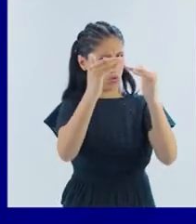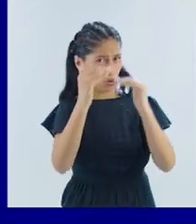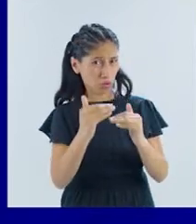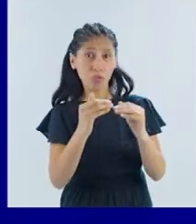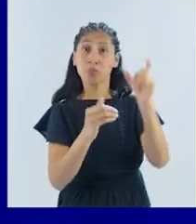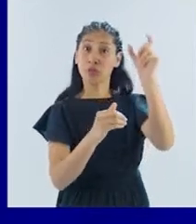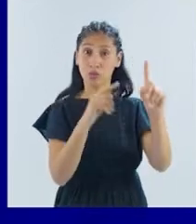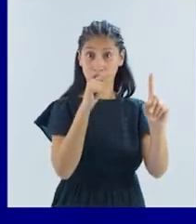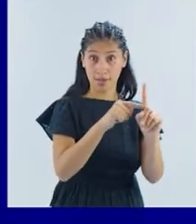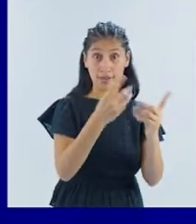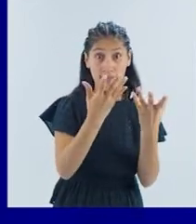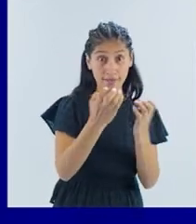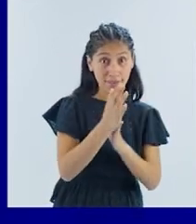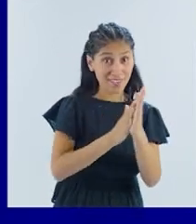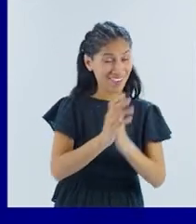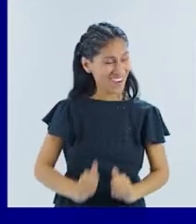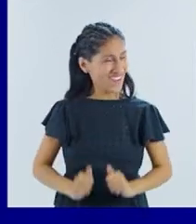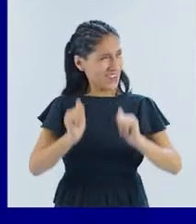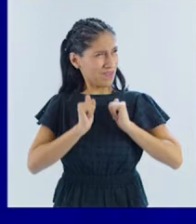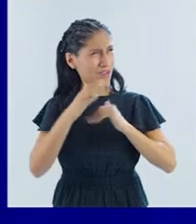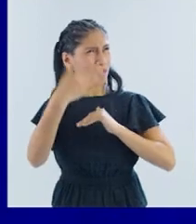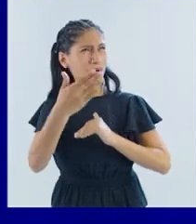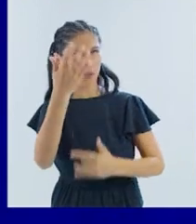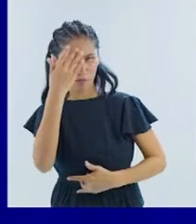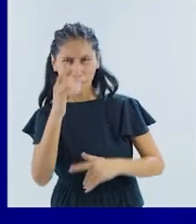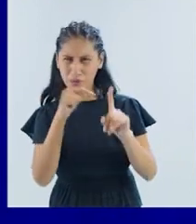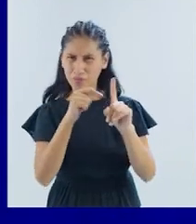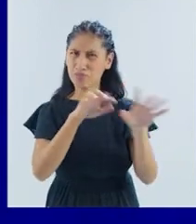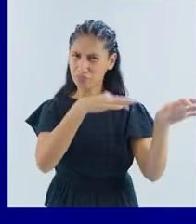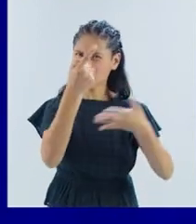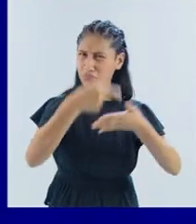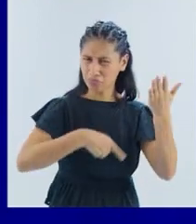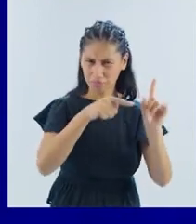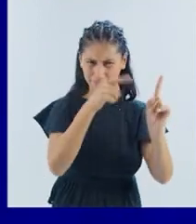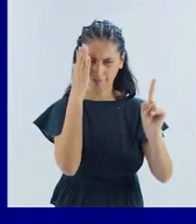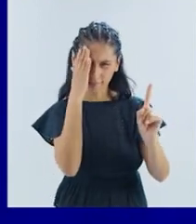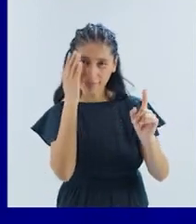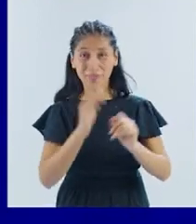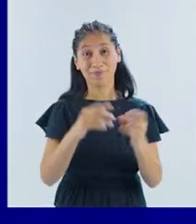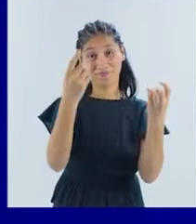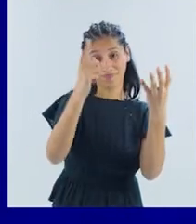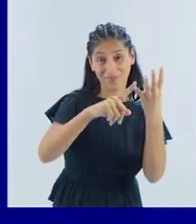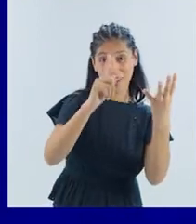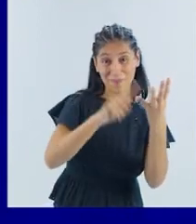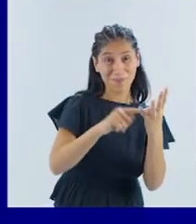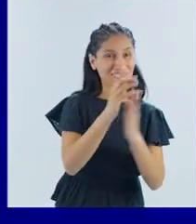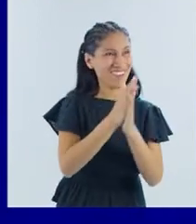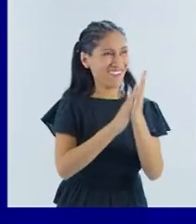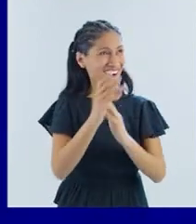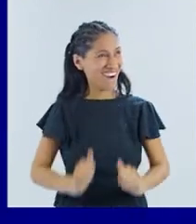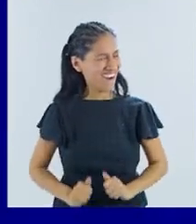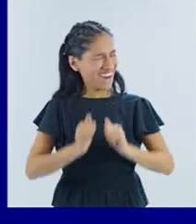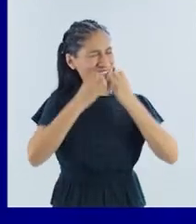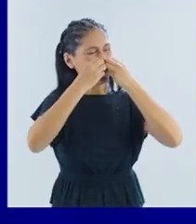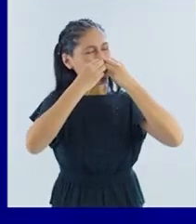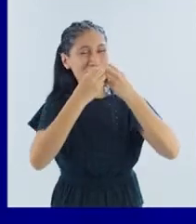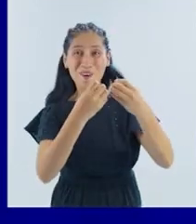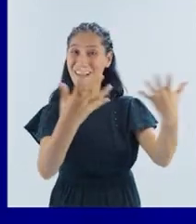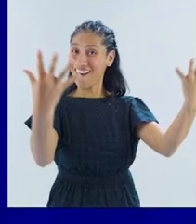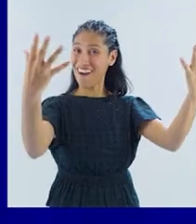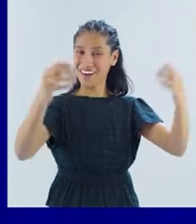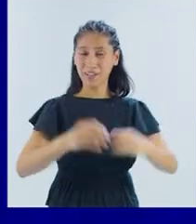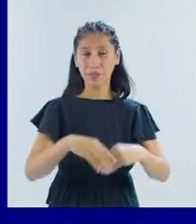enferman. C. Hay personas que nunca descubrirán las maravillas del arte de vivir. D.